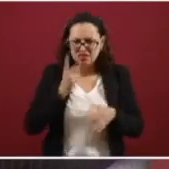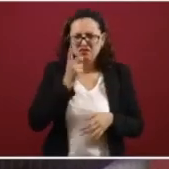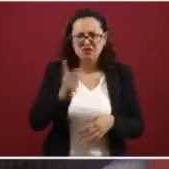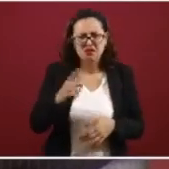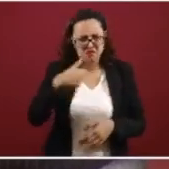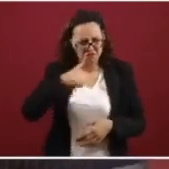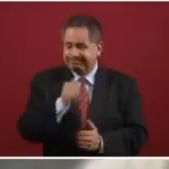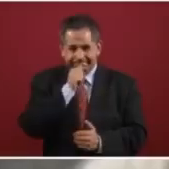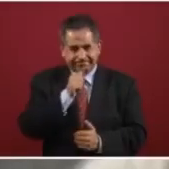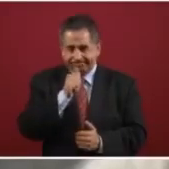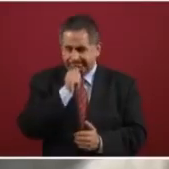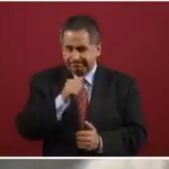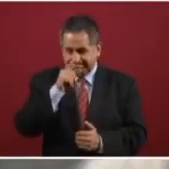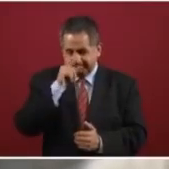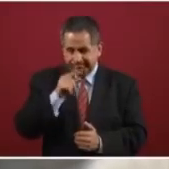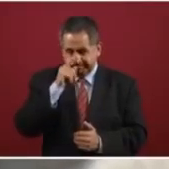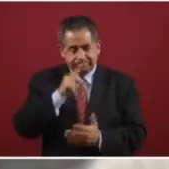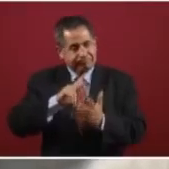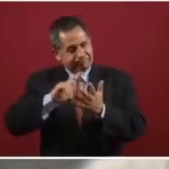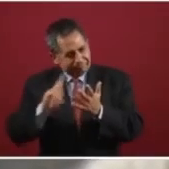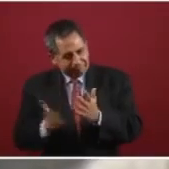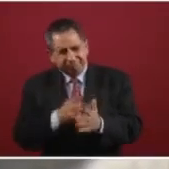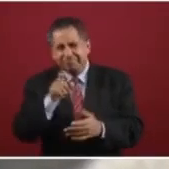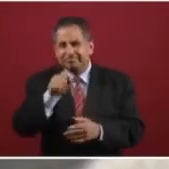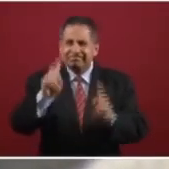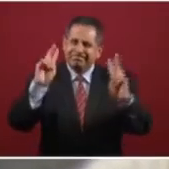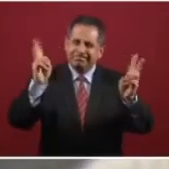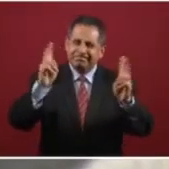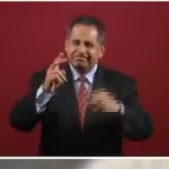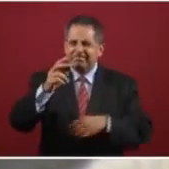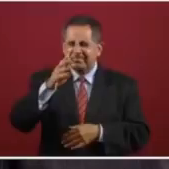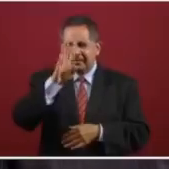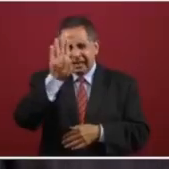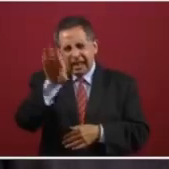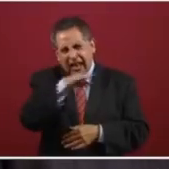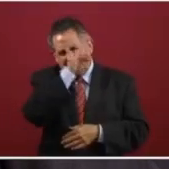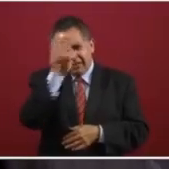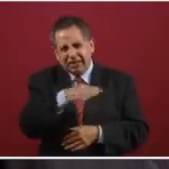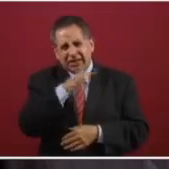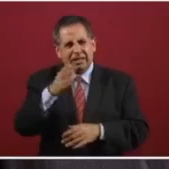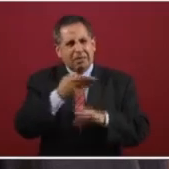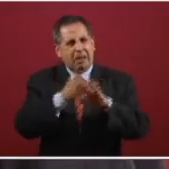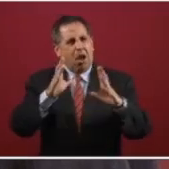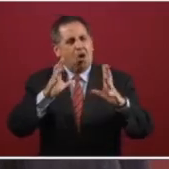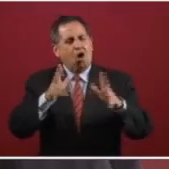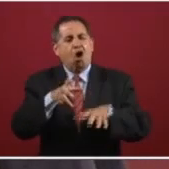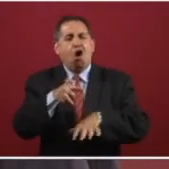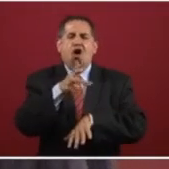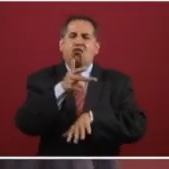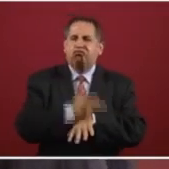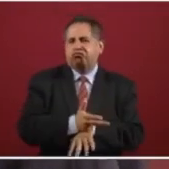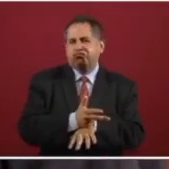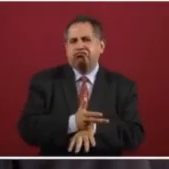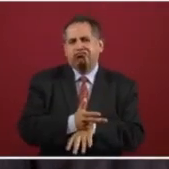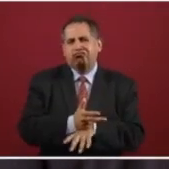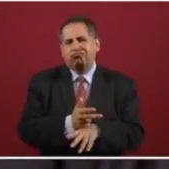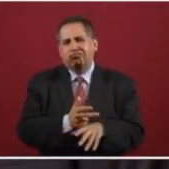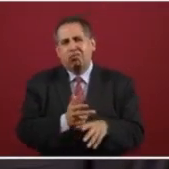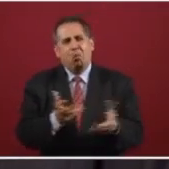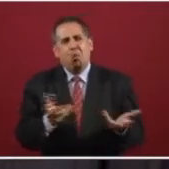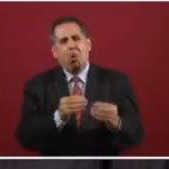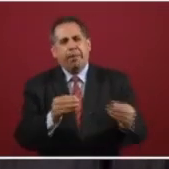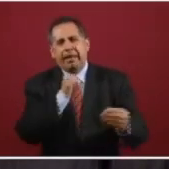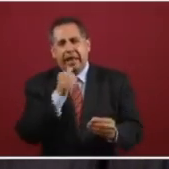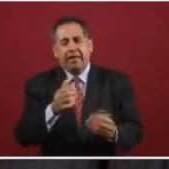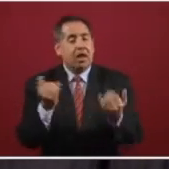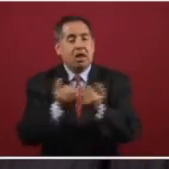Unión una iniciativa para que él pueda indultar y que en el marco de esa figura puedan salir varias personas inocentes de la cárcel,